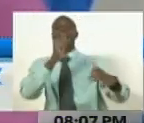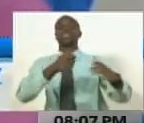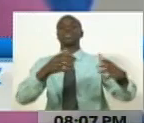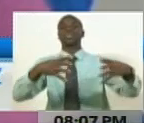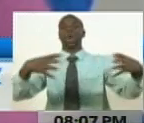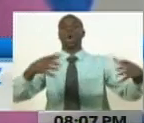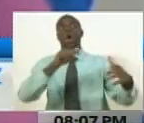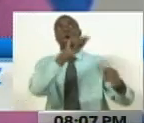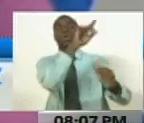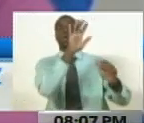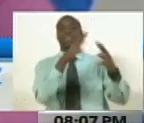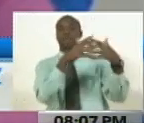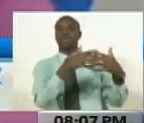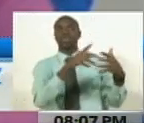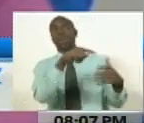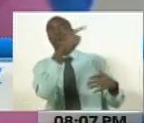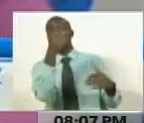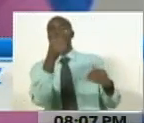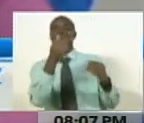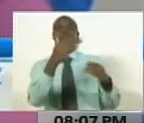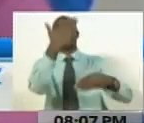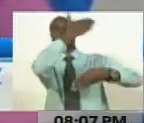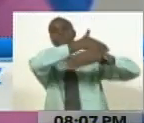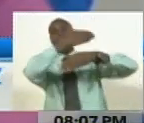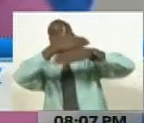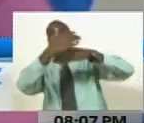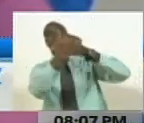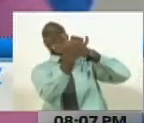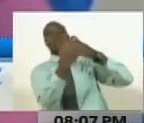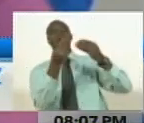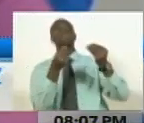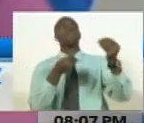el bloqueo financiero a la patria.